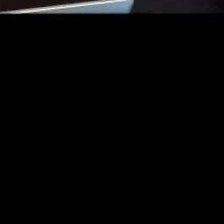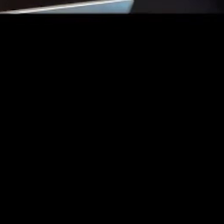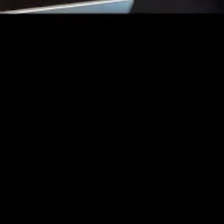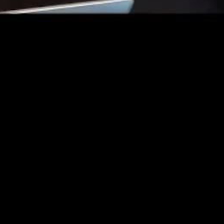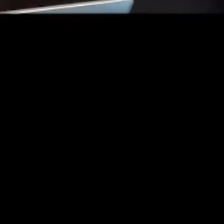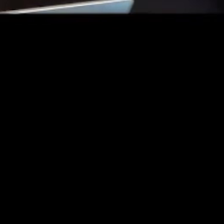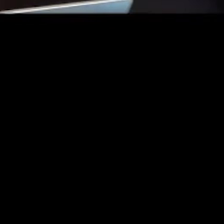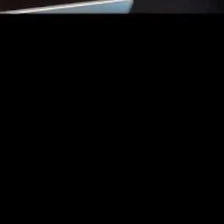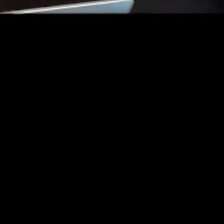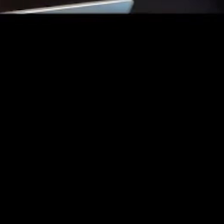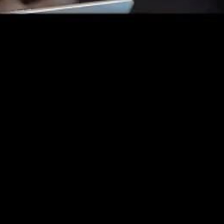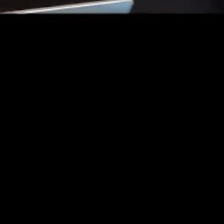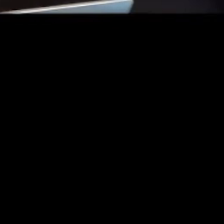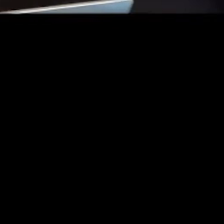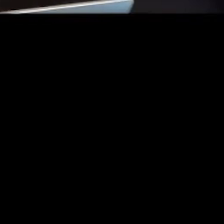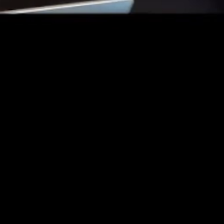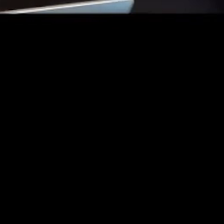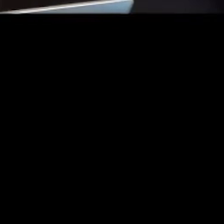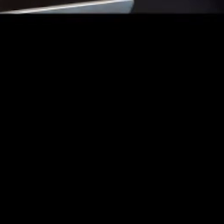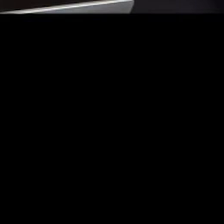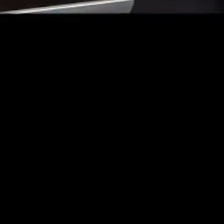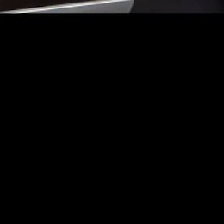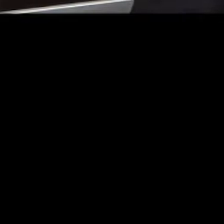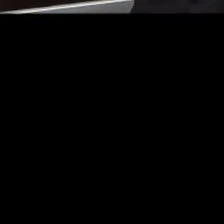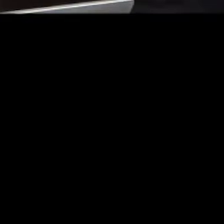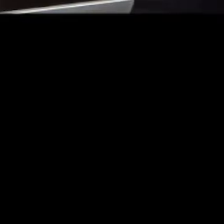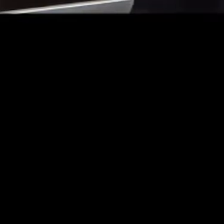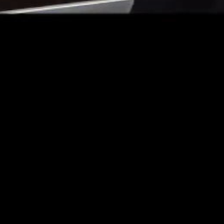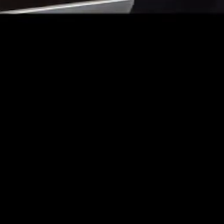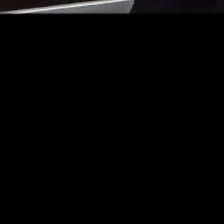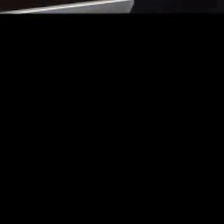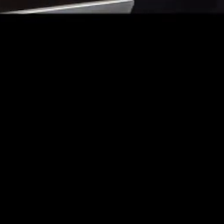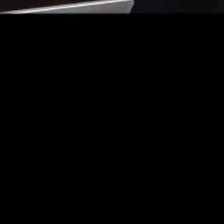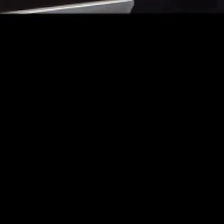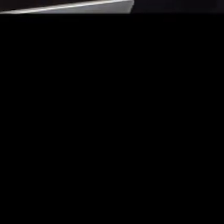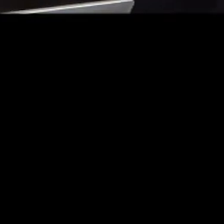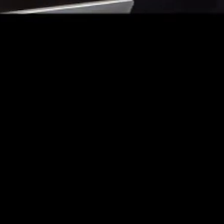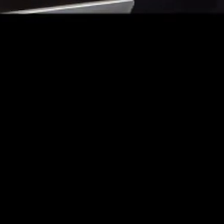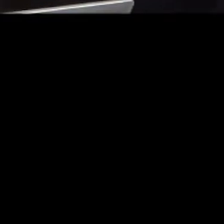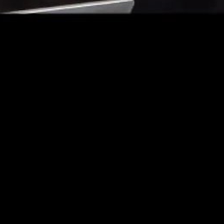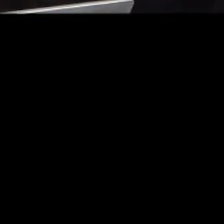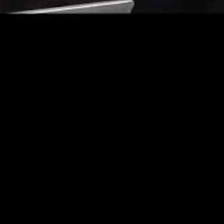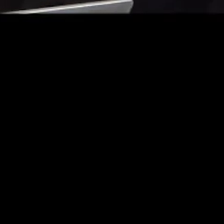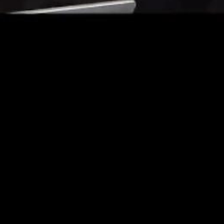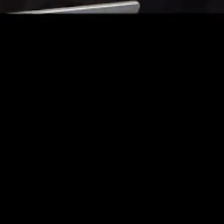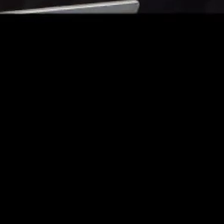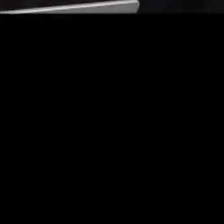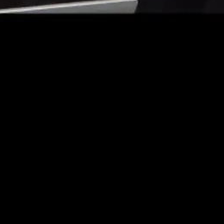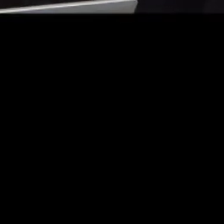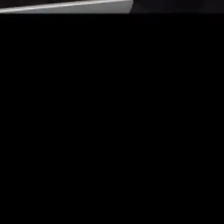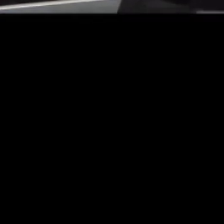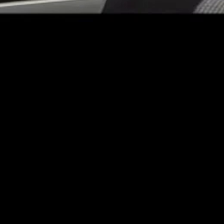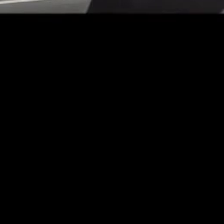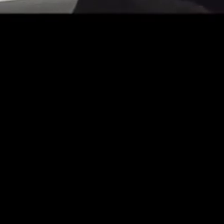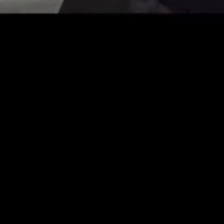en función de proteger a las personas dedicadas al ejercicio de la defensa de los derechos humanos en Panamá. Muchas gracias.